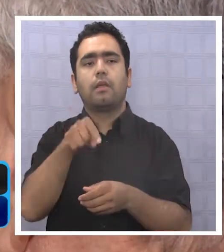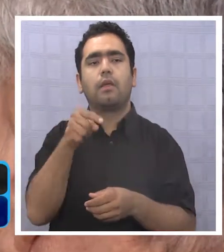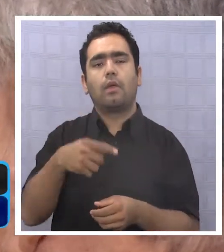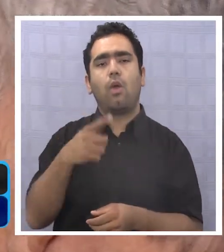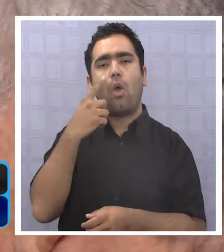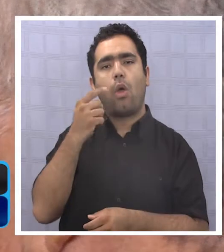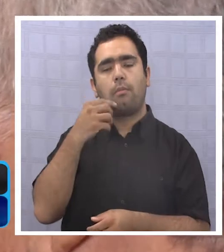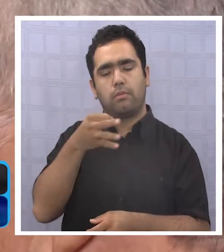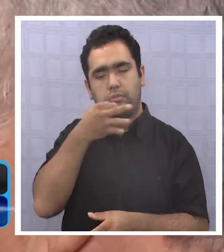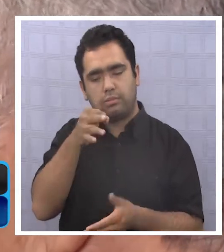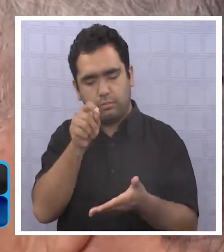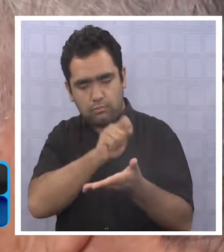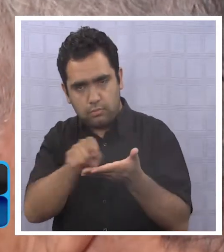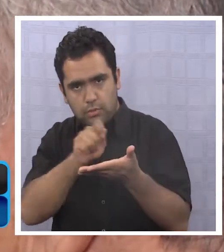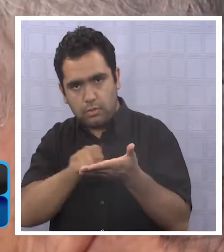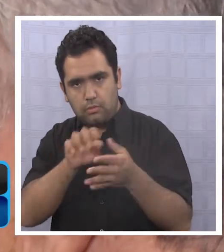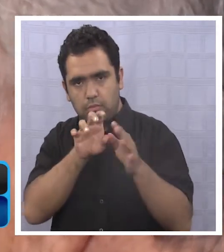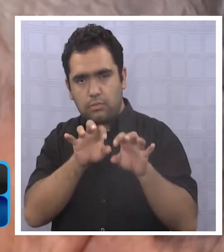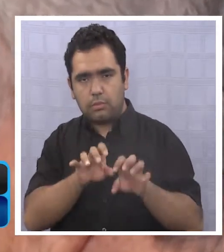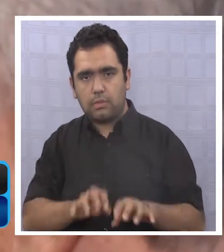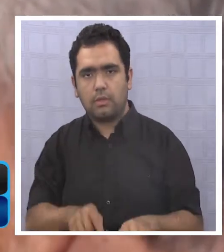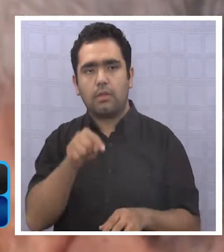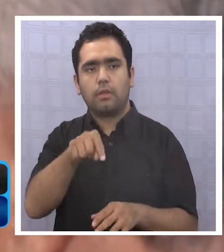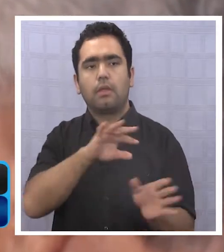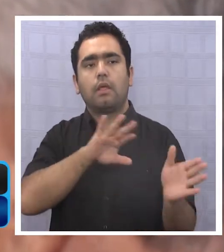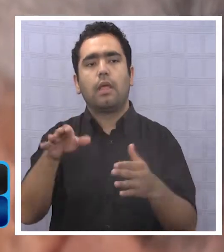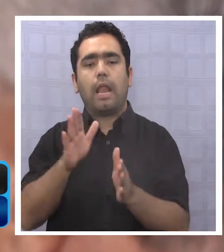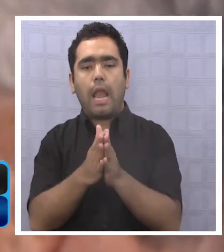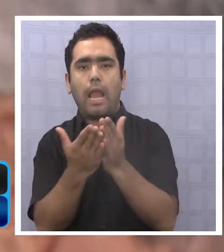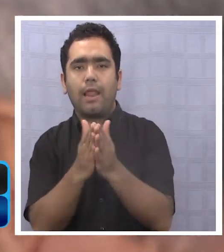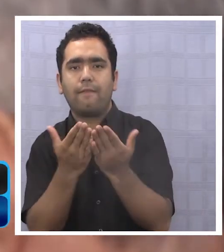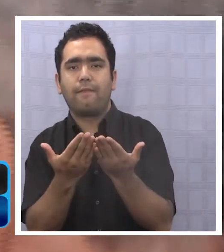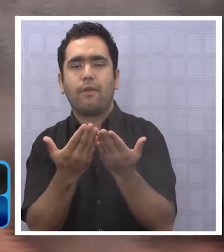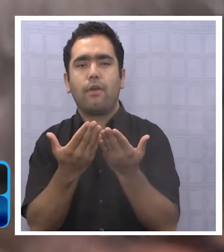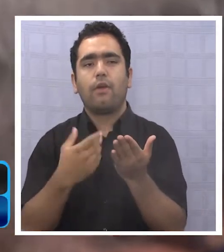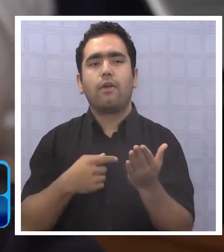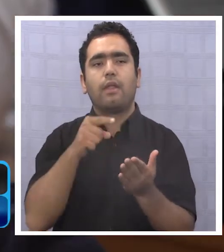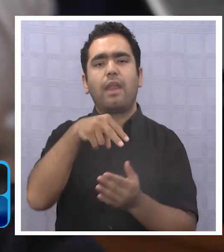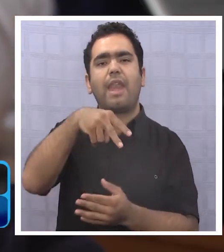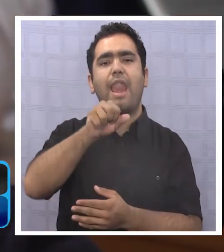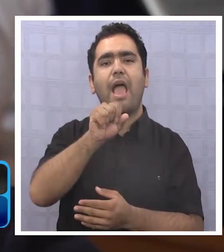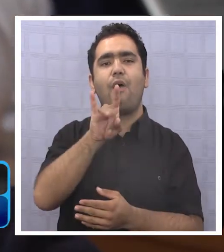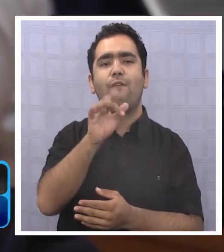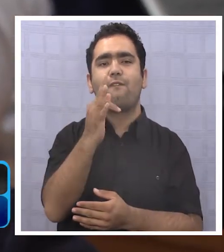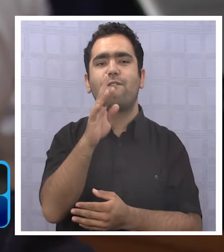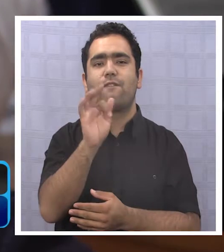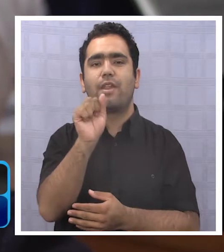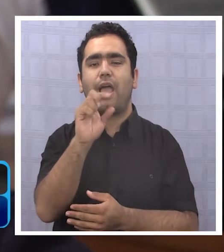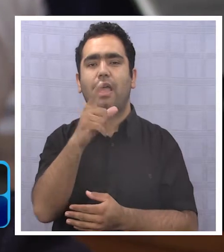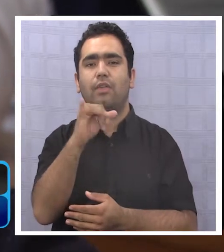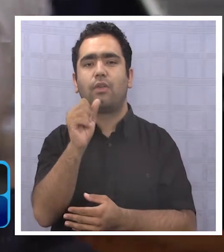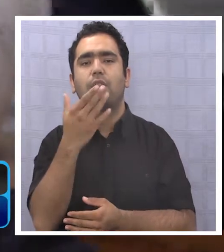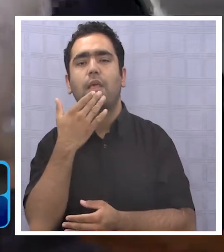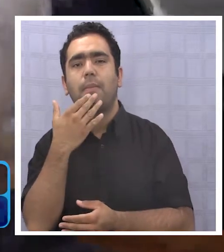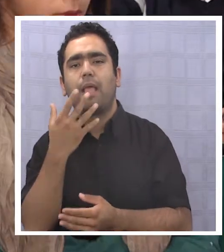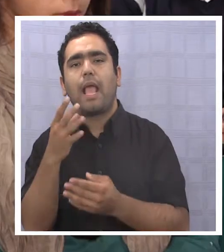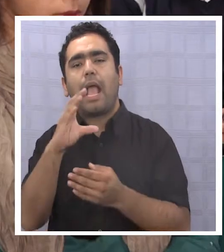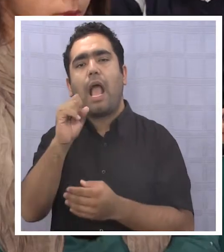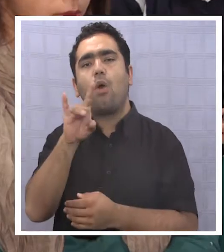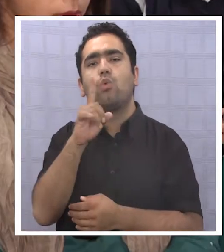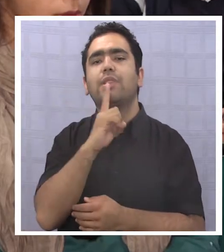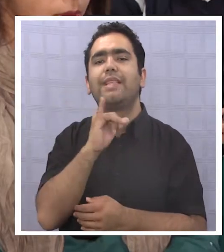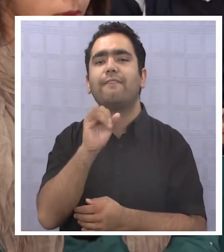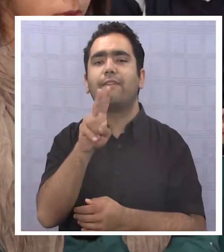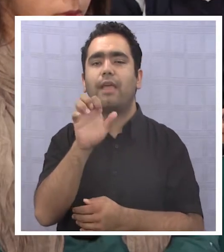Víctor de la Maza, quien visitó Iquique. Naufragio y cautiverio es el nombre del libro, que logró interesar a tal punto a